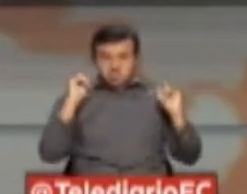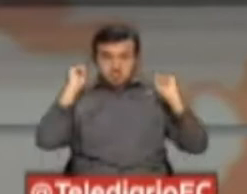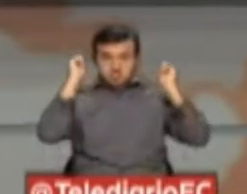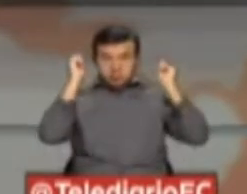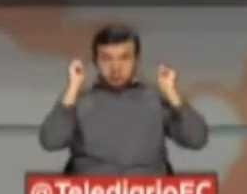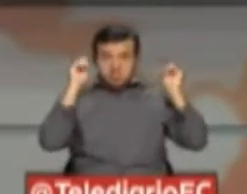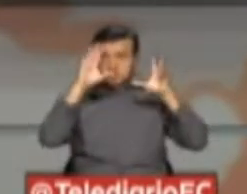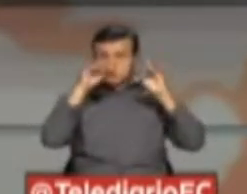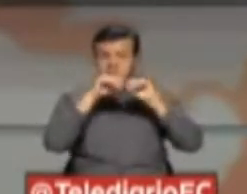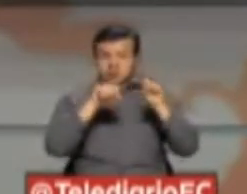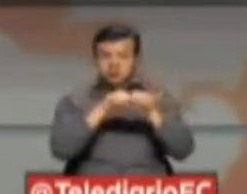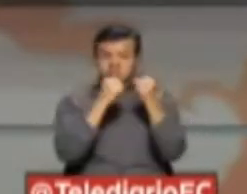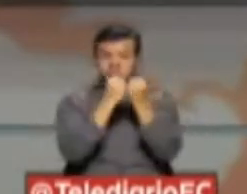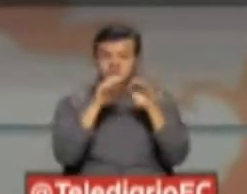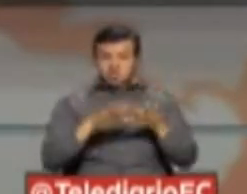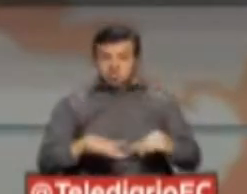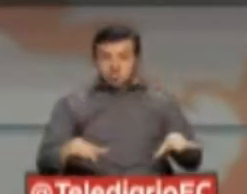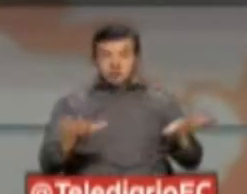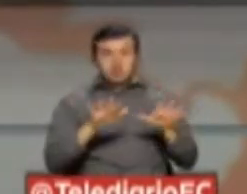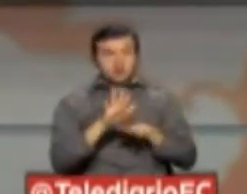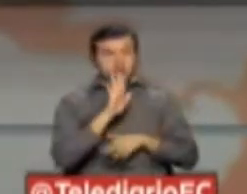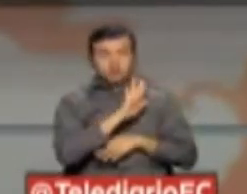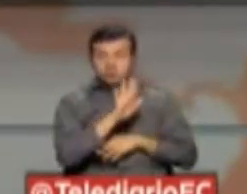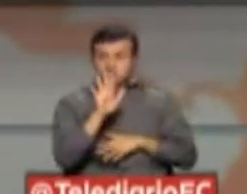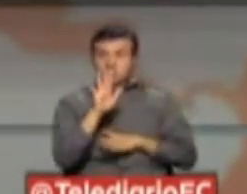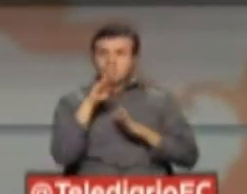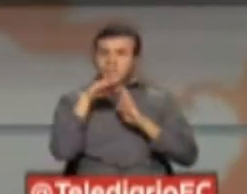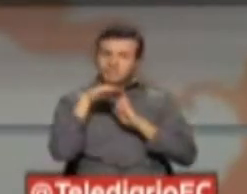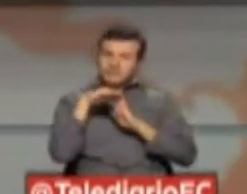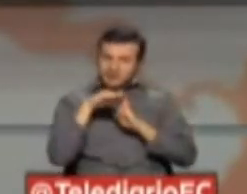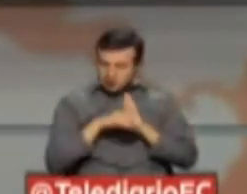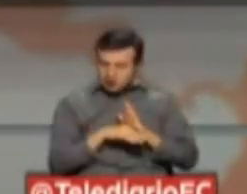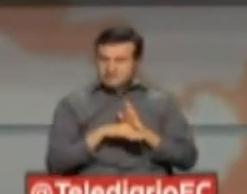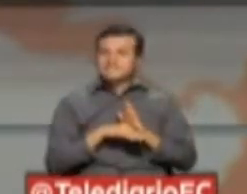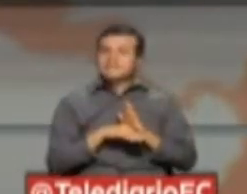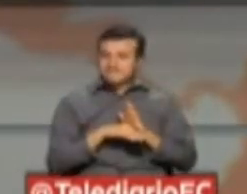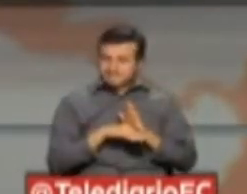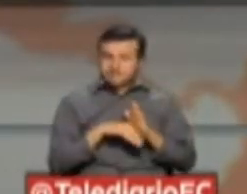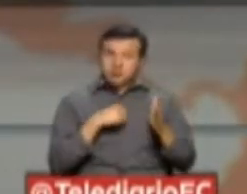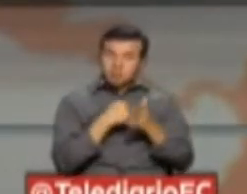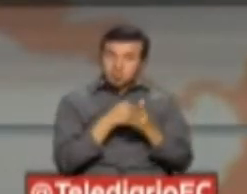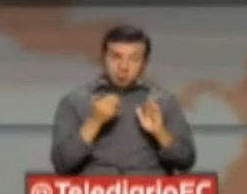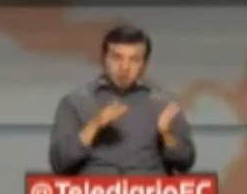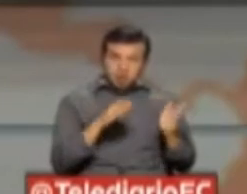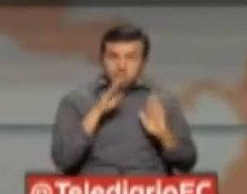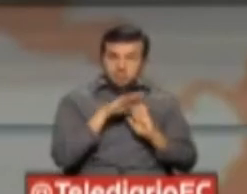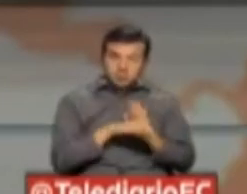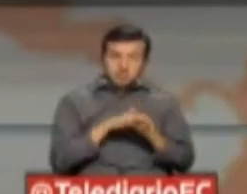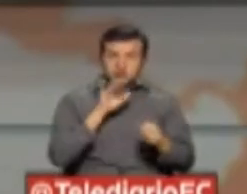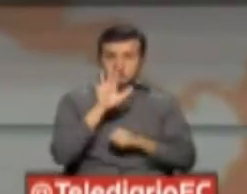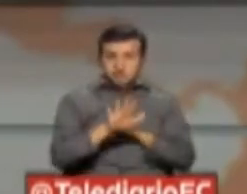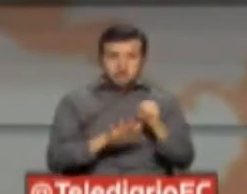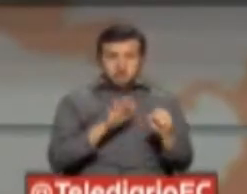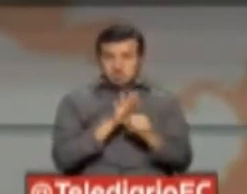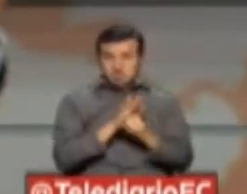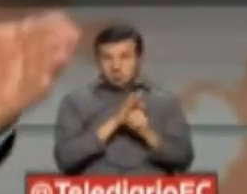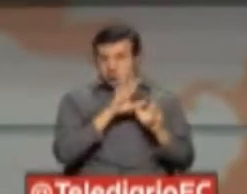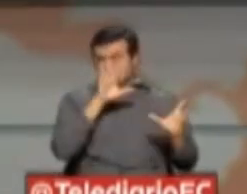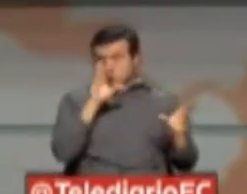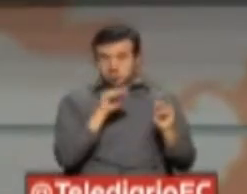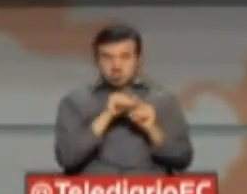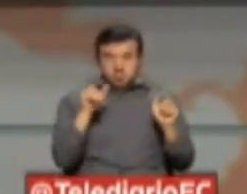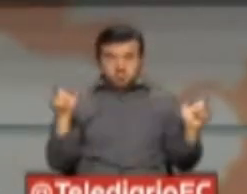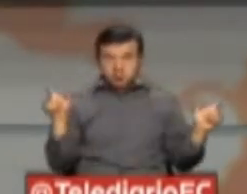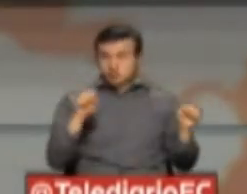implicación de toda la sociedad consiguieron bajar esa tasa de mortalidad cinco años seguidos en donde todos los